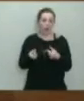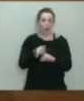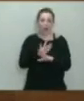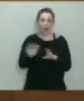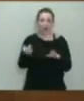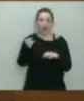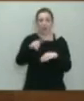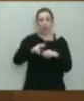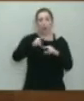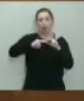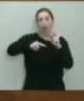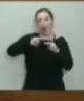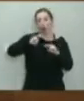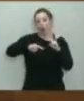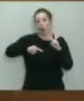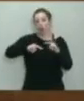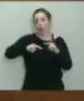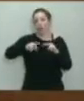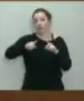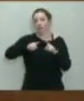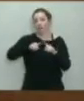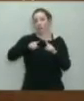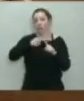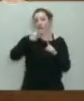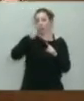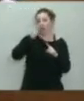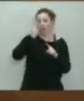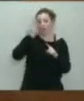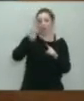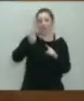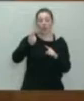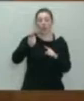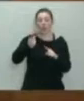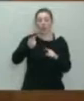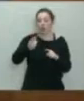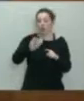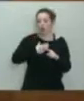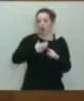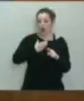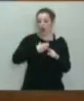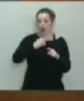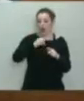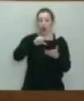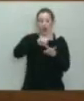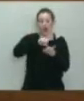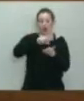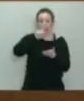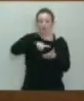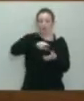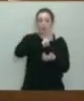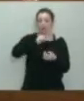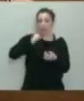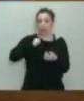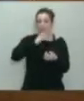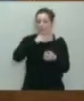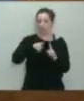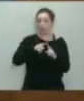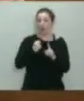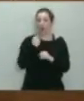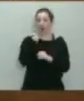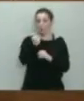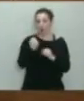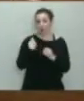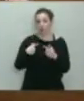una serie de obras, efectivamente, de carácter de interés puramente local y particular, supongo que para concitar el apoyo de alguno de los socios que se le han